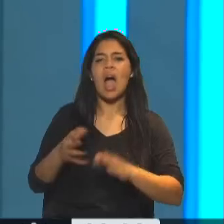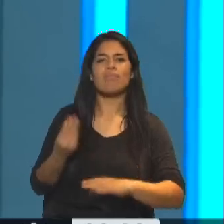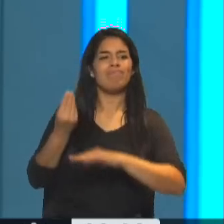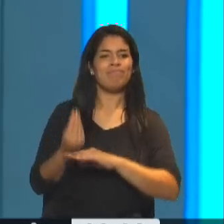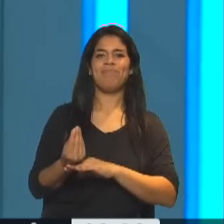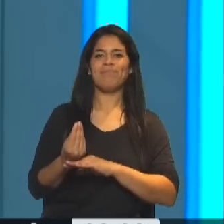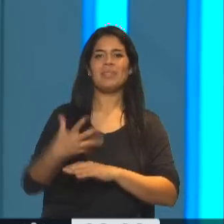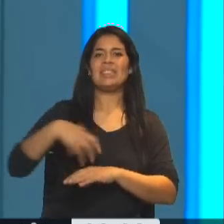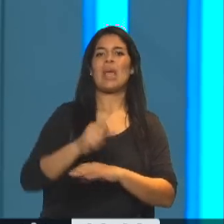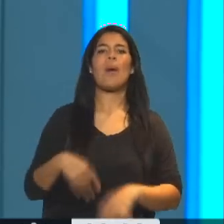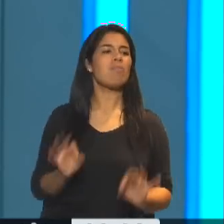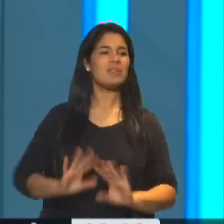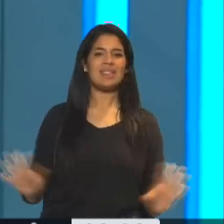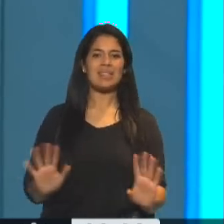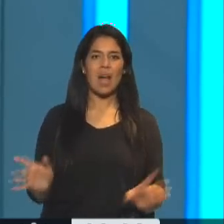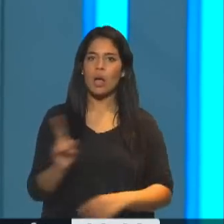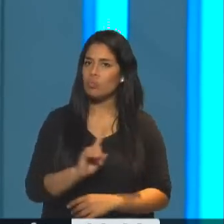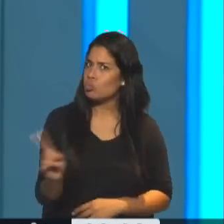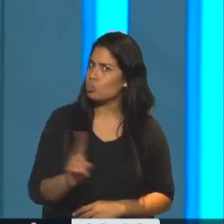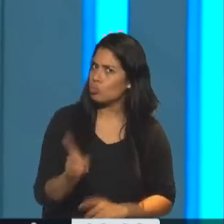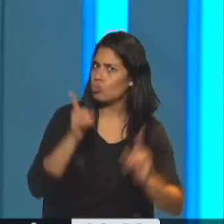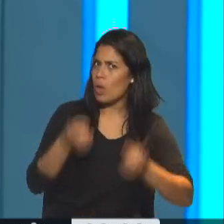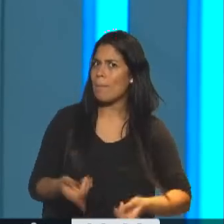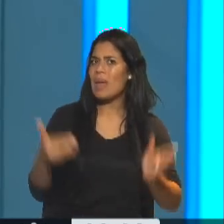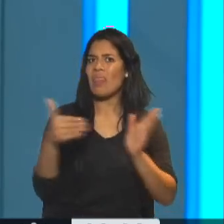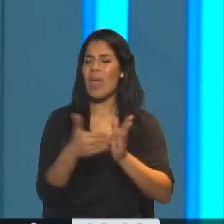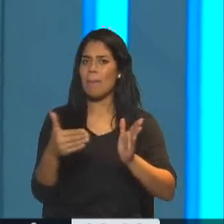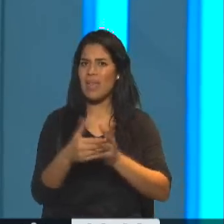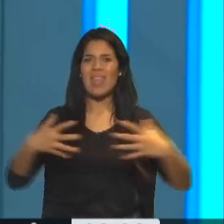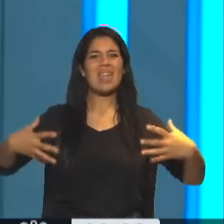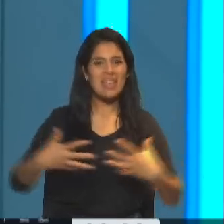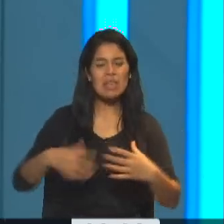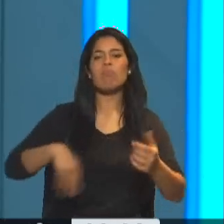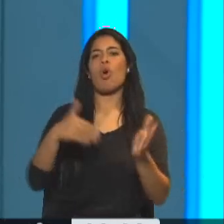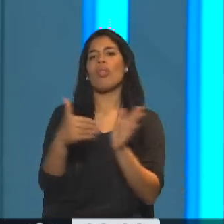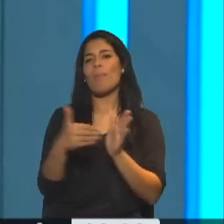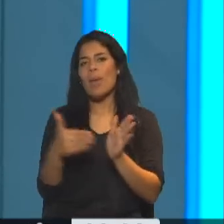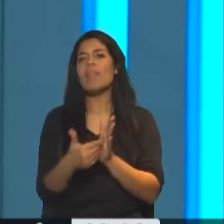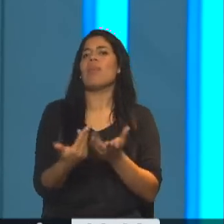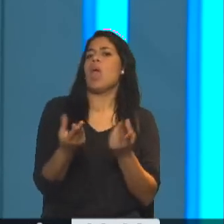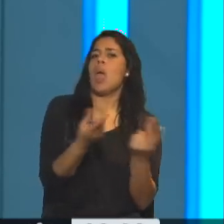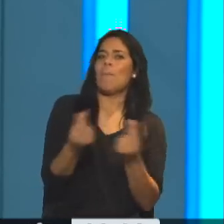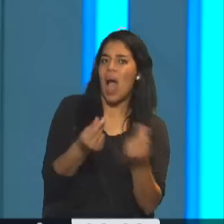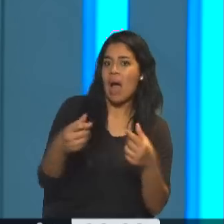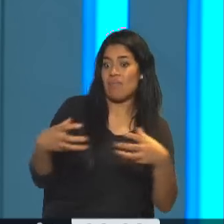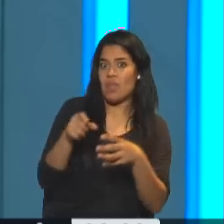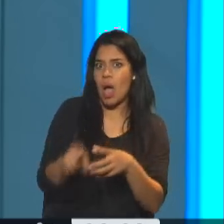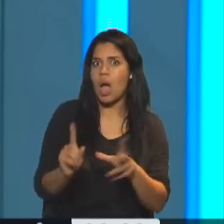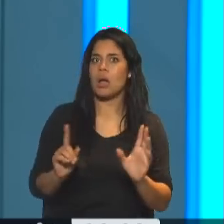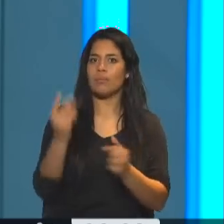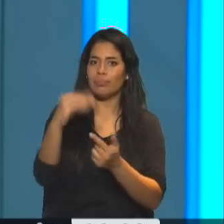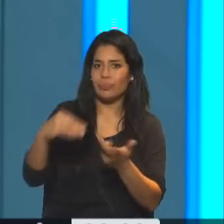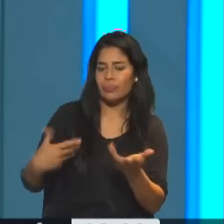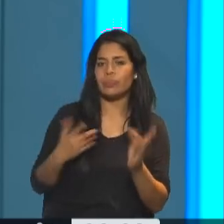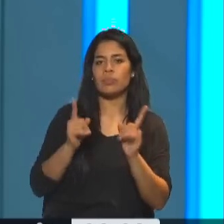la nueva persona que asuma la cartera, el nuevo ministro o la nueva ministra. Y bueno, la expectativa también va por ese lado, porque ¿qué va a pasar luego? ¿Cuál va a ser